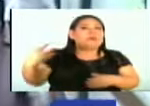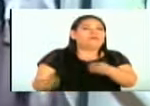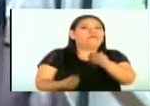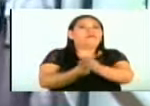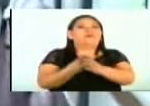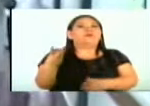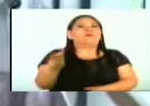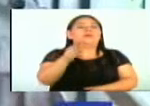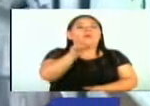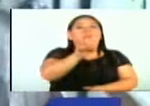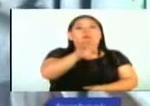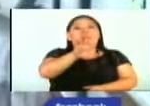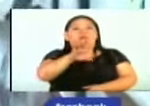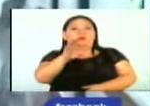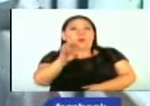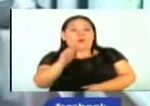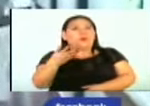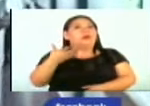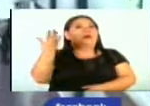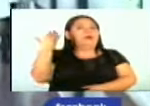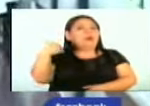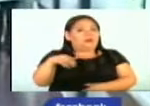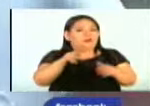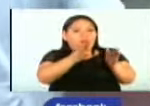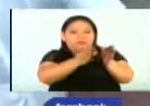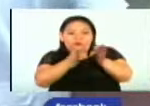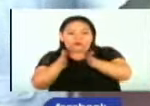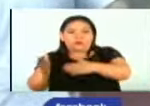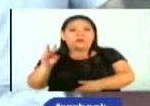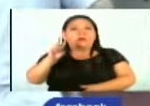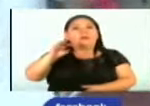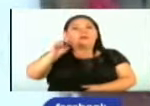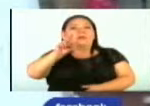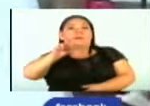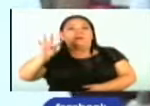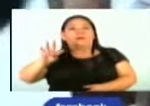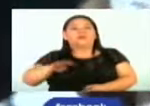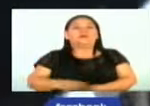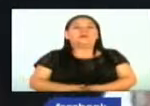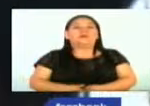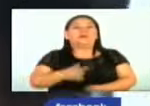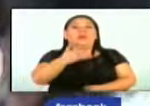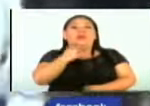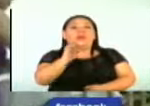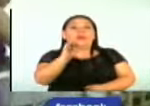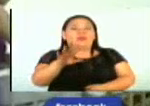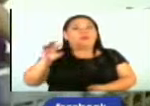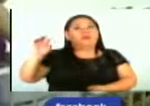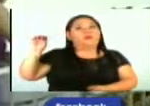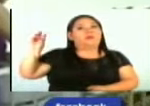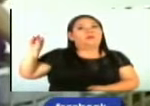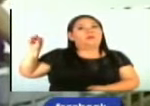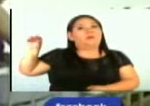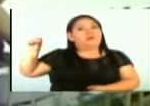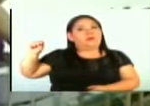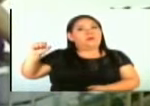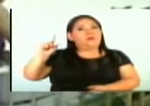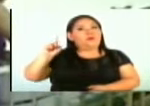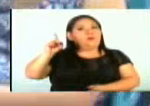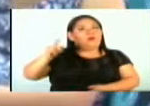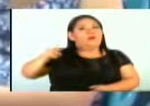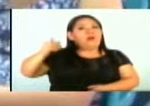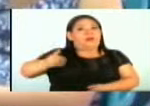de 150 casos registrados en lo que va del 2024. De acuerdo a la OMS, al año a